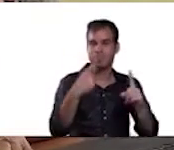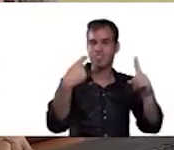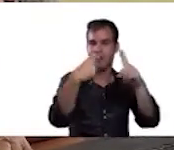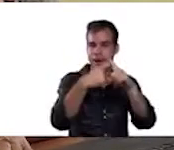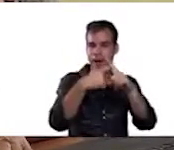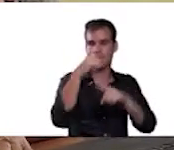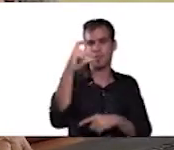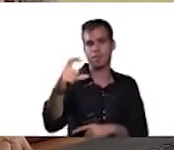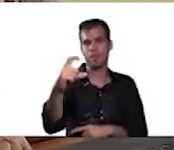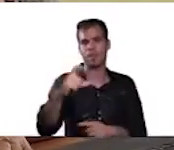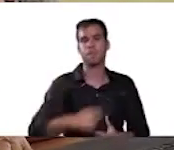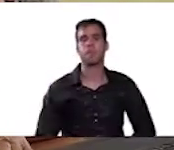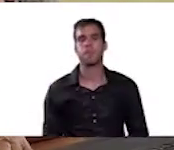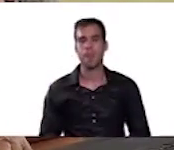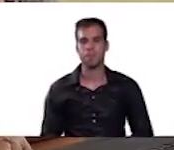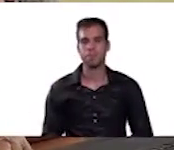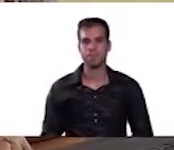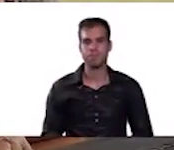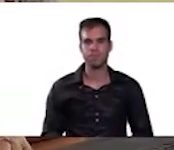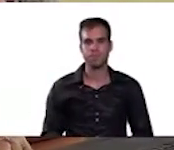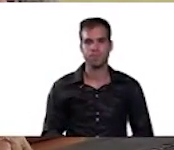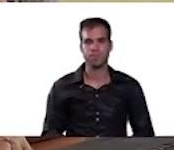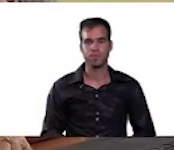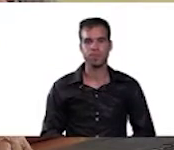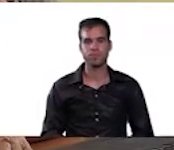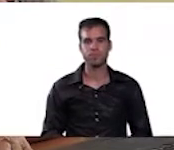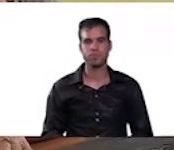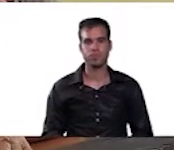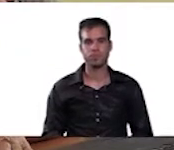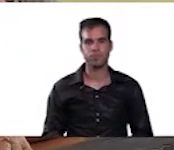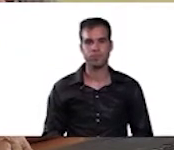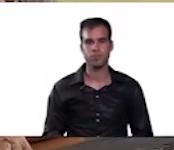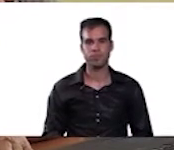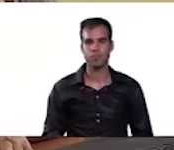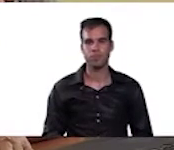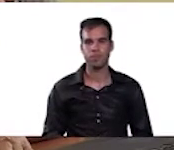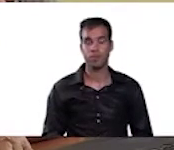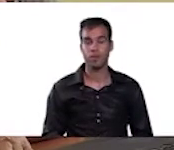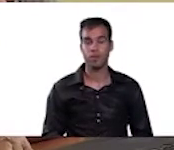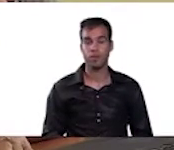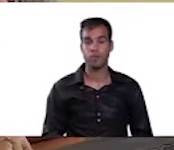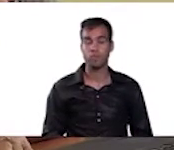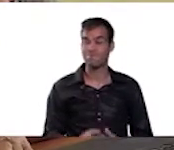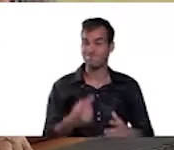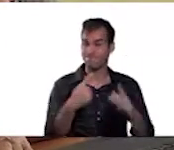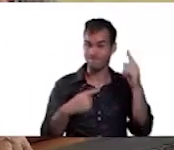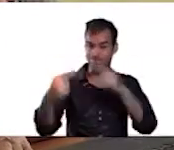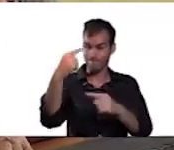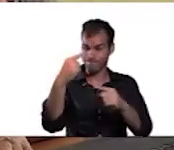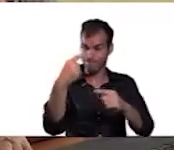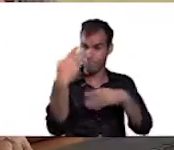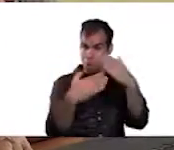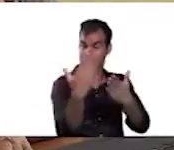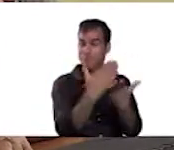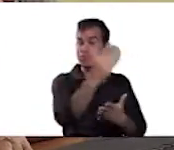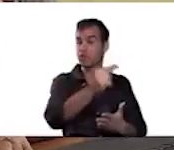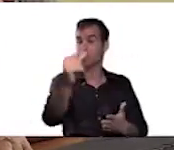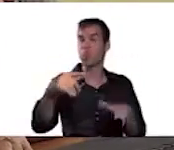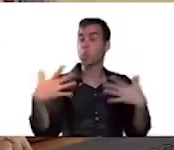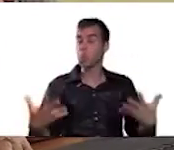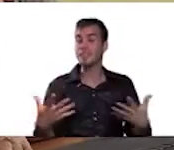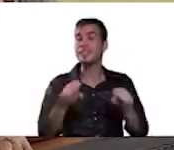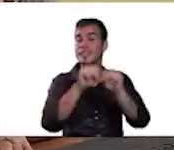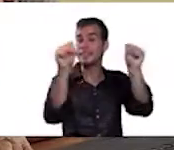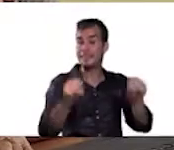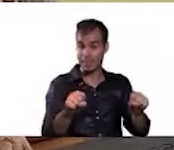K mayúscula y una C minúscula. ¿Dónde está el problema para los estudiantes? En los